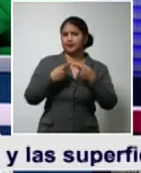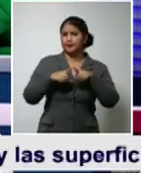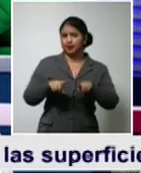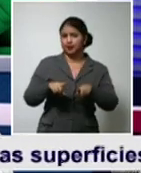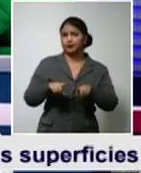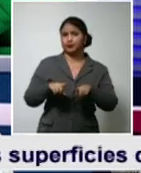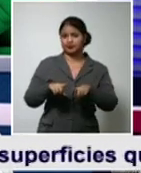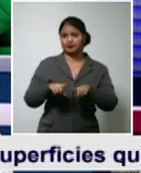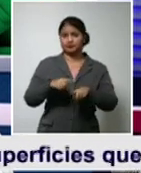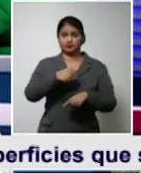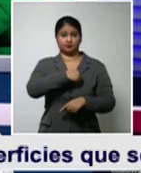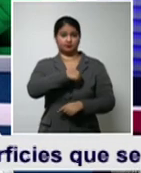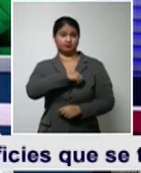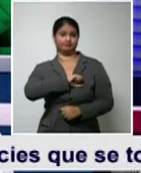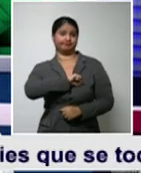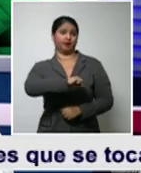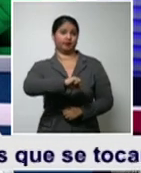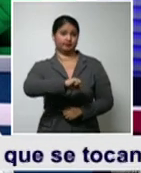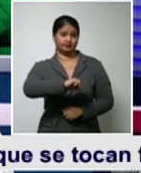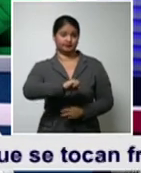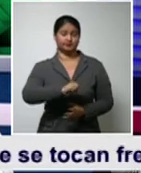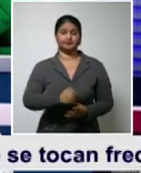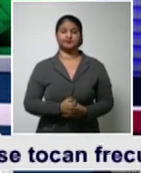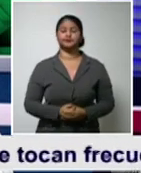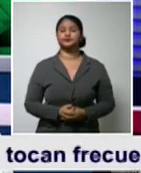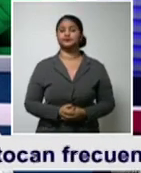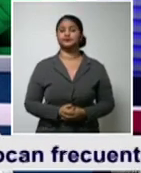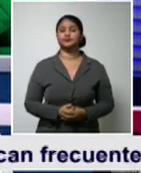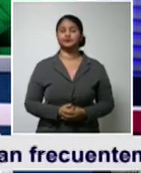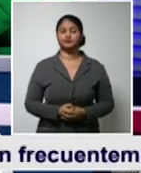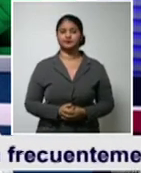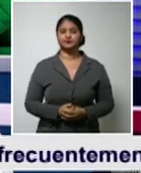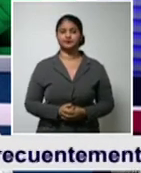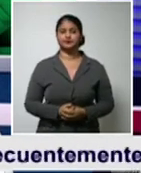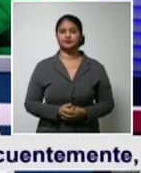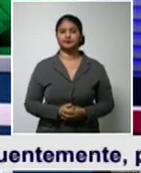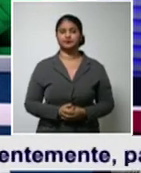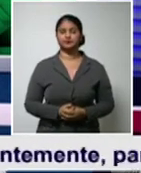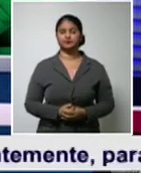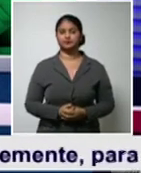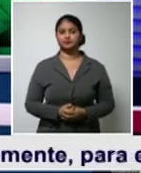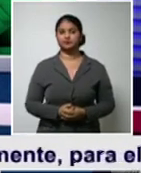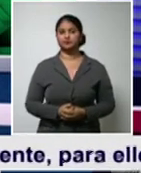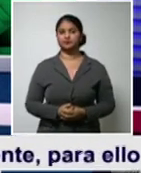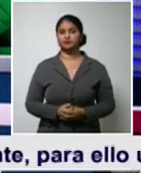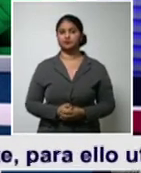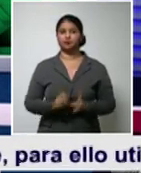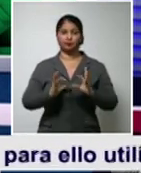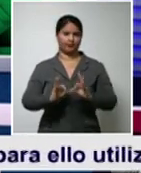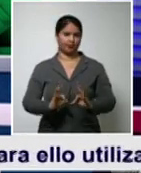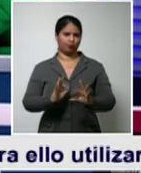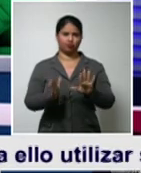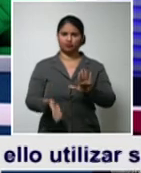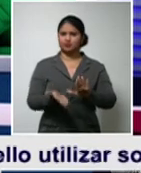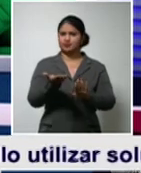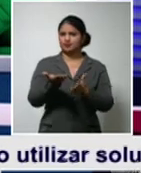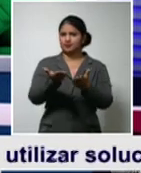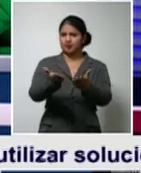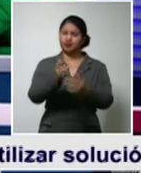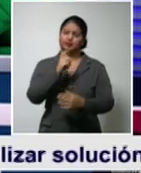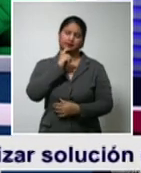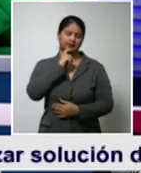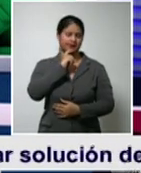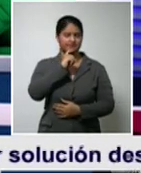determinado hace una parada cardiorrespiratoria en asistolia, de la cual no fue posible su